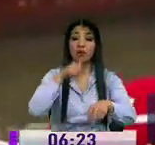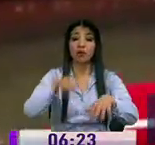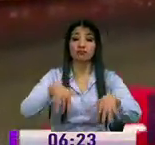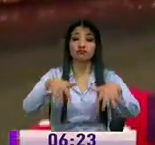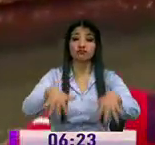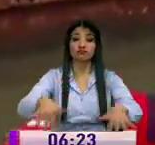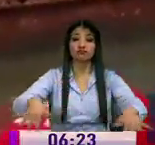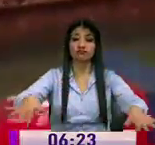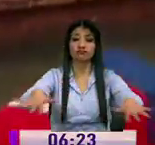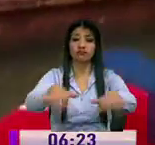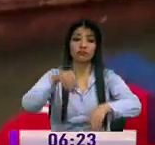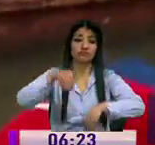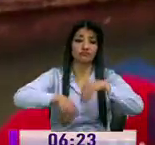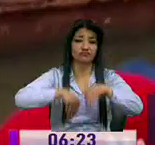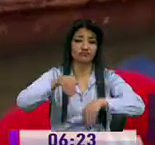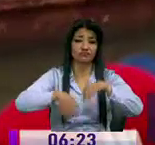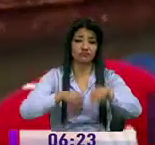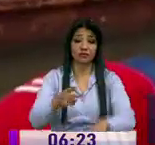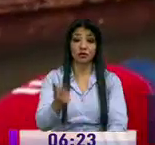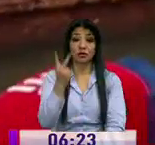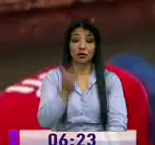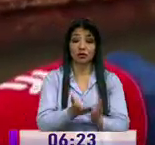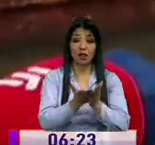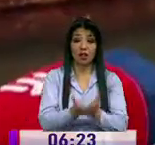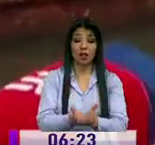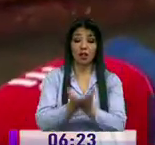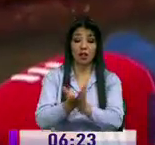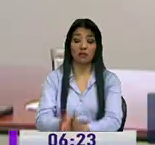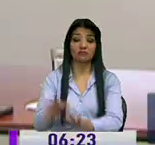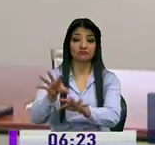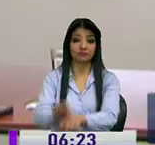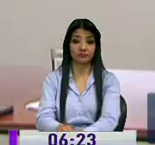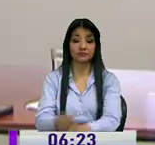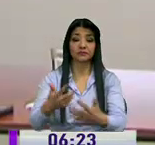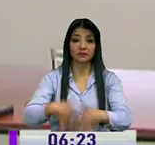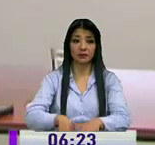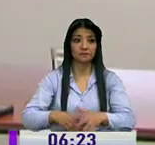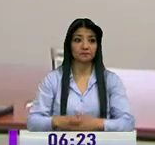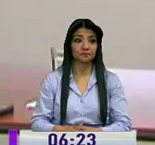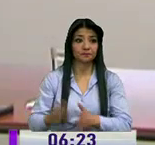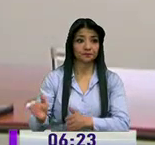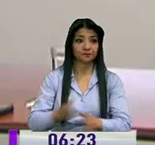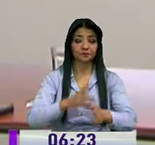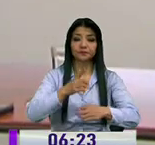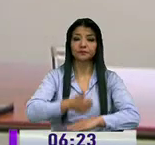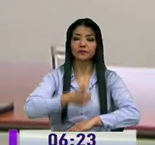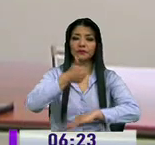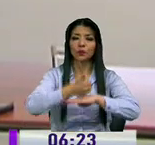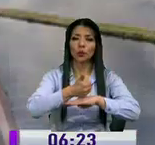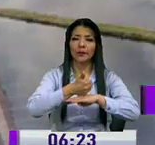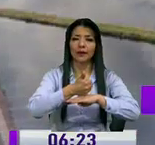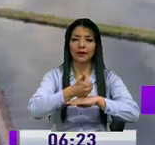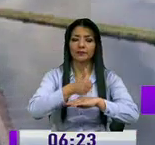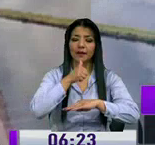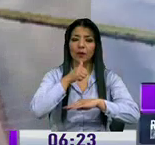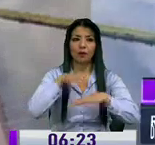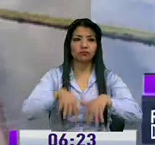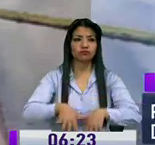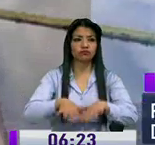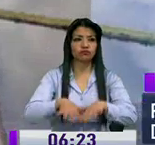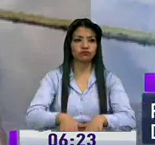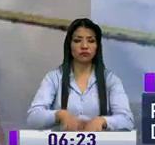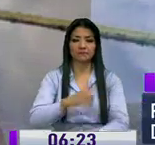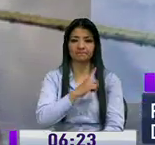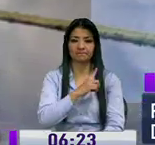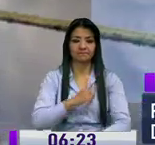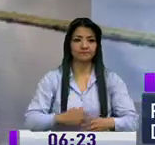Cerritos o Chupadores Chicos. Dos embarcaciones detenidas en las que se transportaban los delincuentes. De su parte, la Cámara Nacional de Acuacultura indicó que este es el undécimo